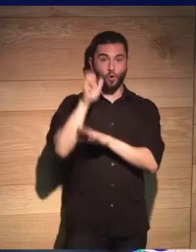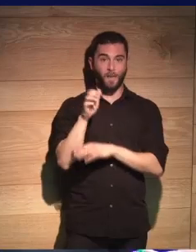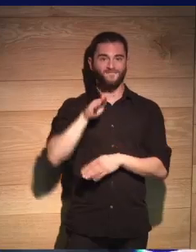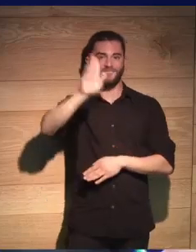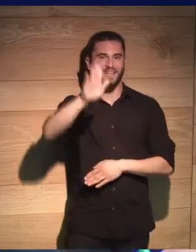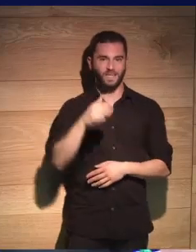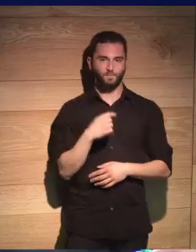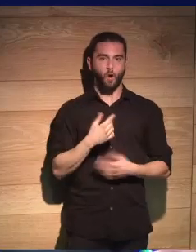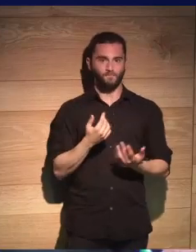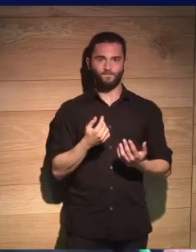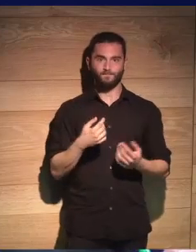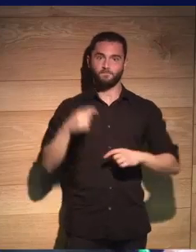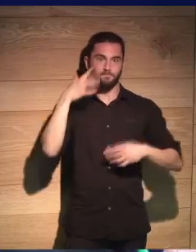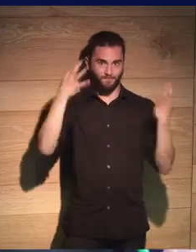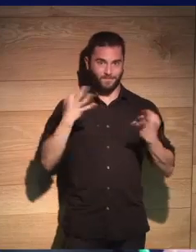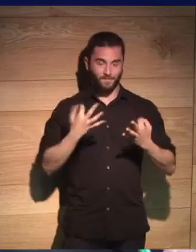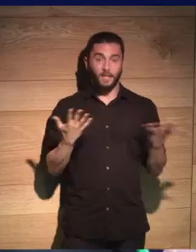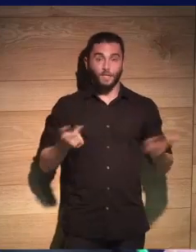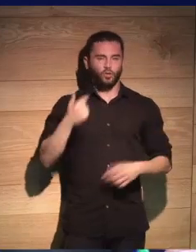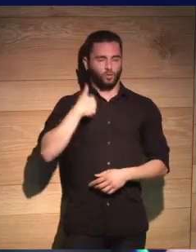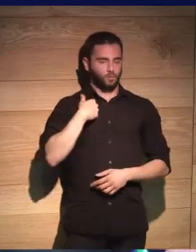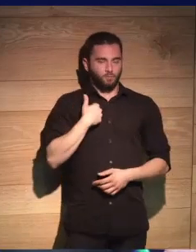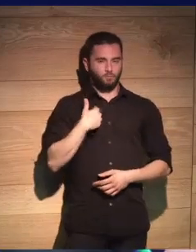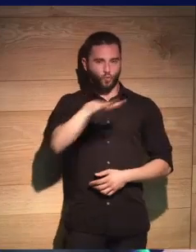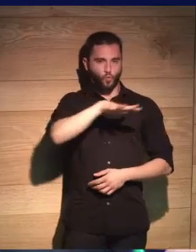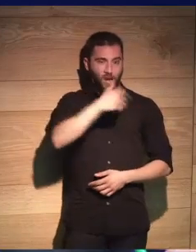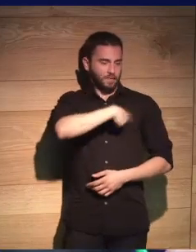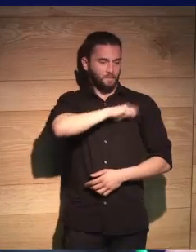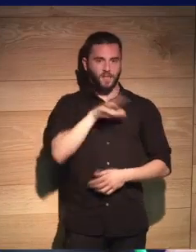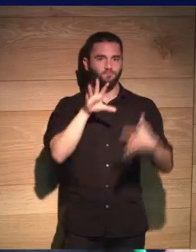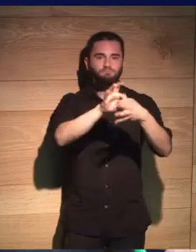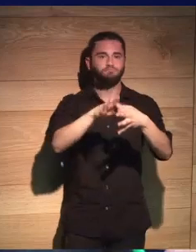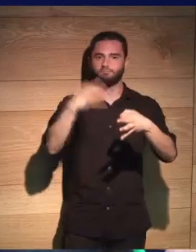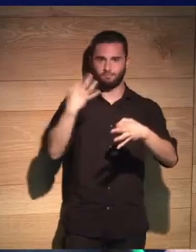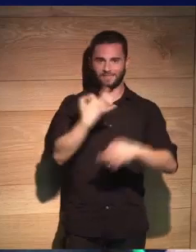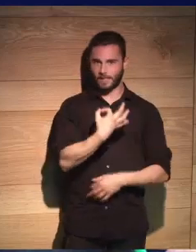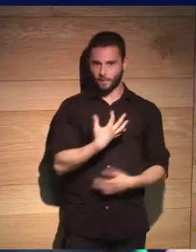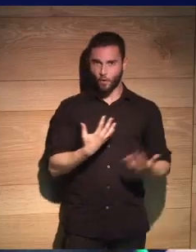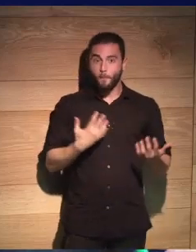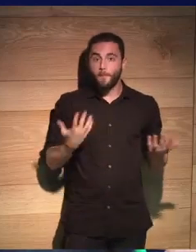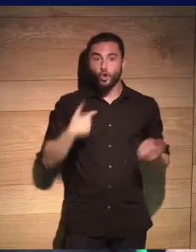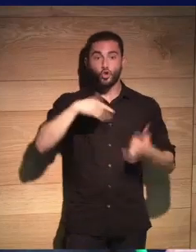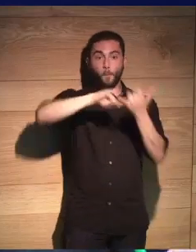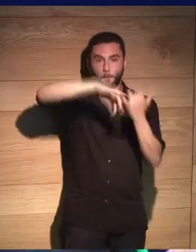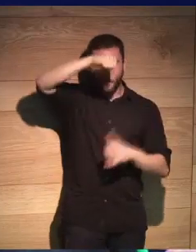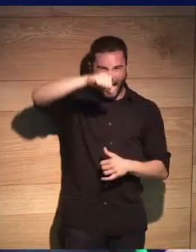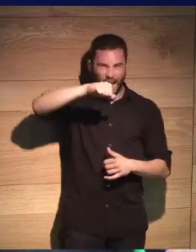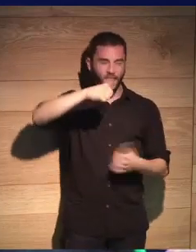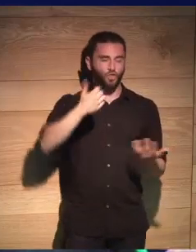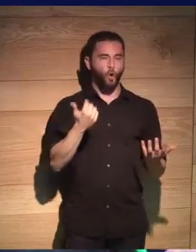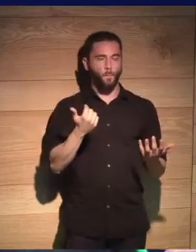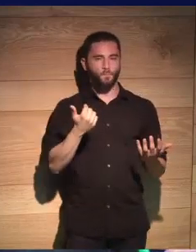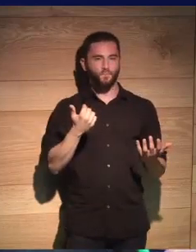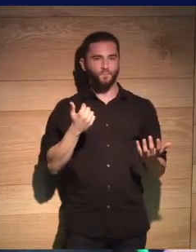Bueno, pues ella dijo, yo el lugar donde tengo que estar es en España, pero no quiero estar como mi marido, yo que